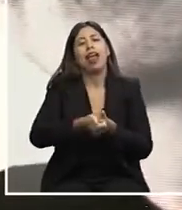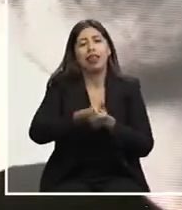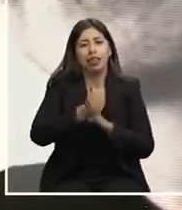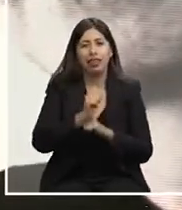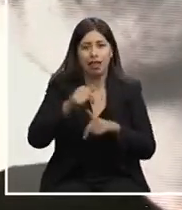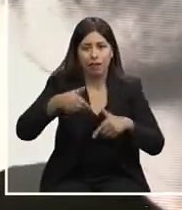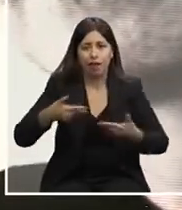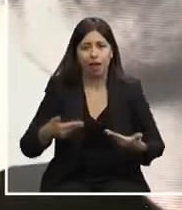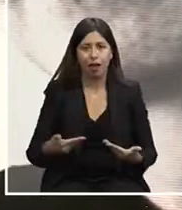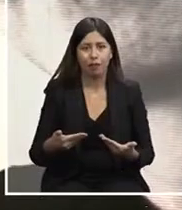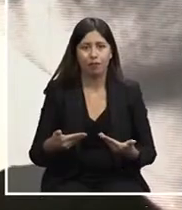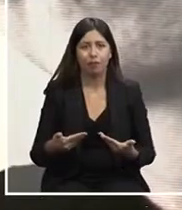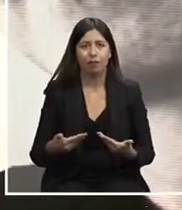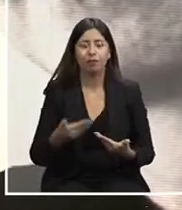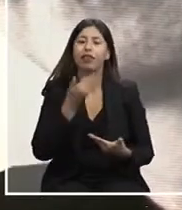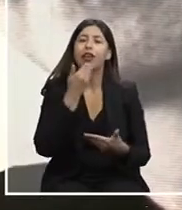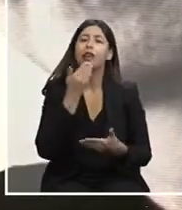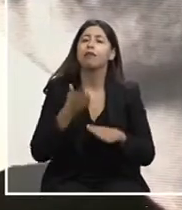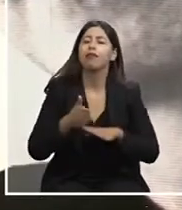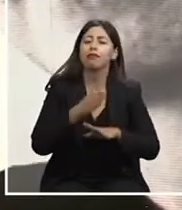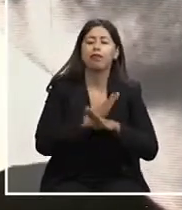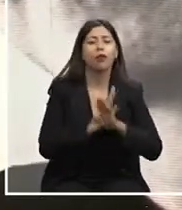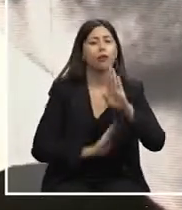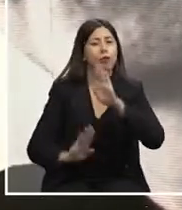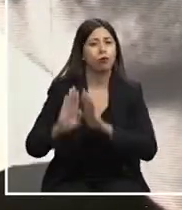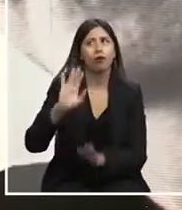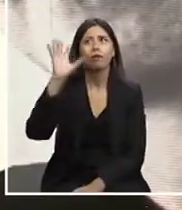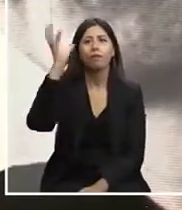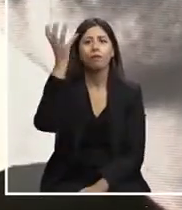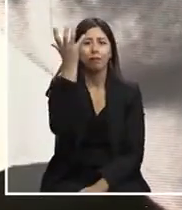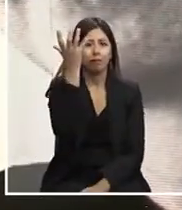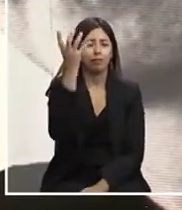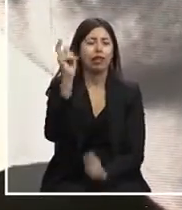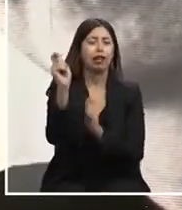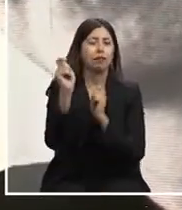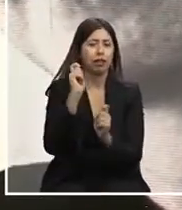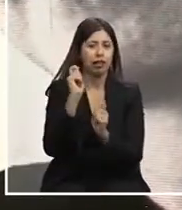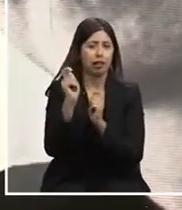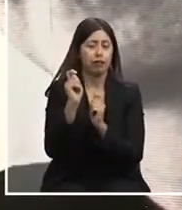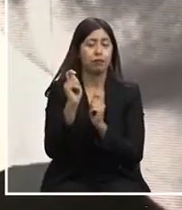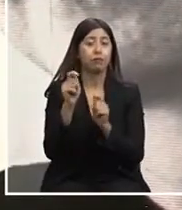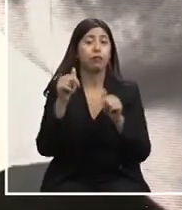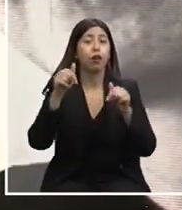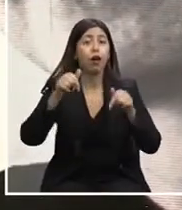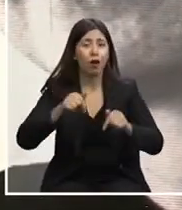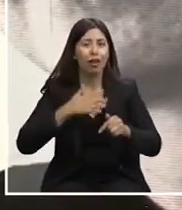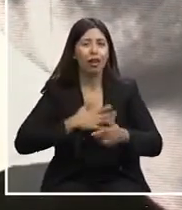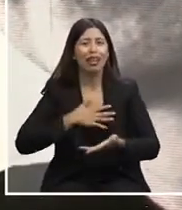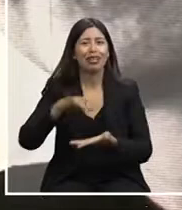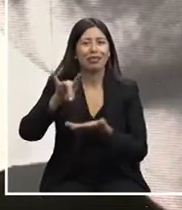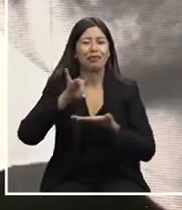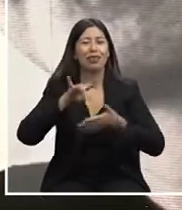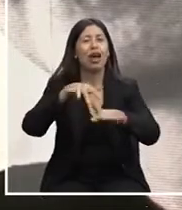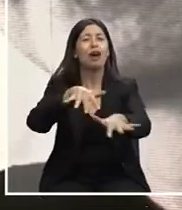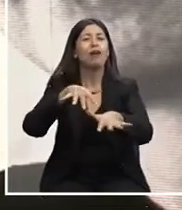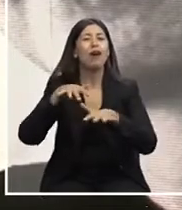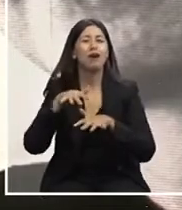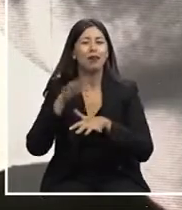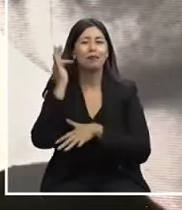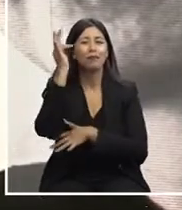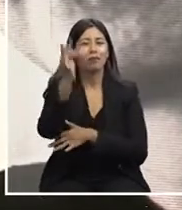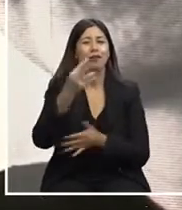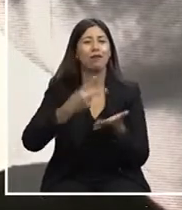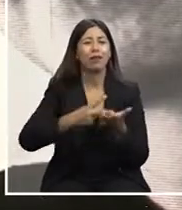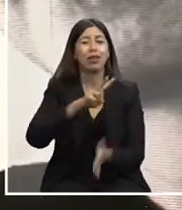de estos tiempos y para prevenir el daño ambiental. Hoy queremos invitar en Congreso Futuro 2022 a Sébastien